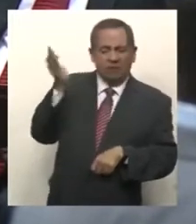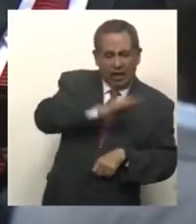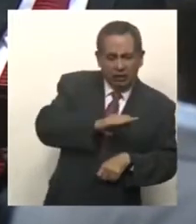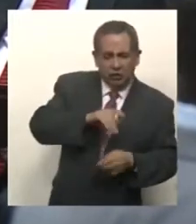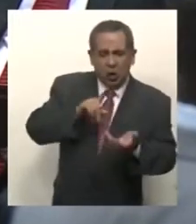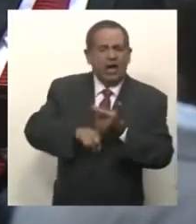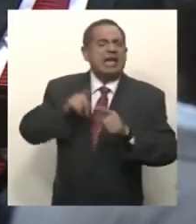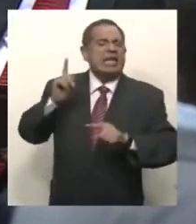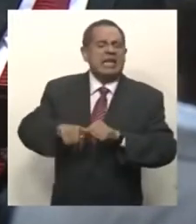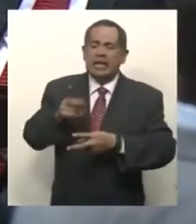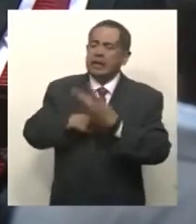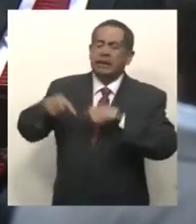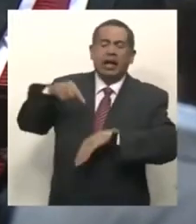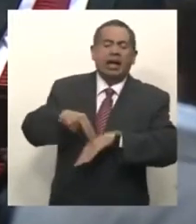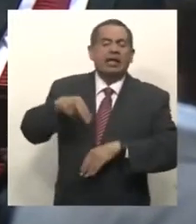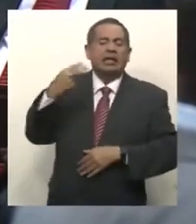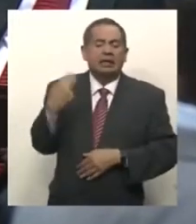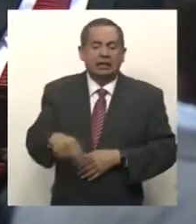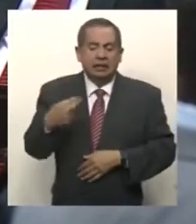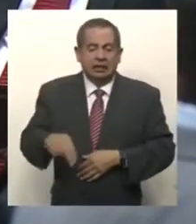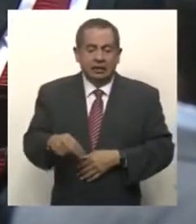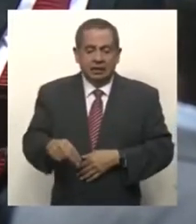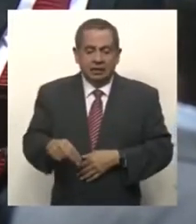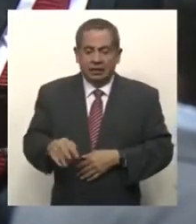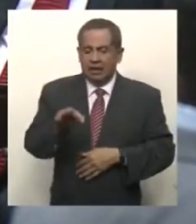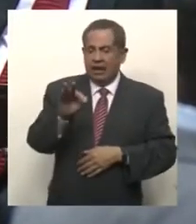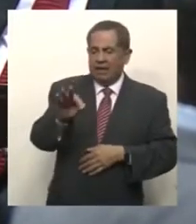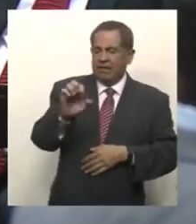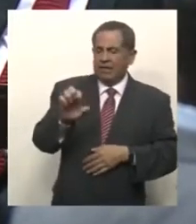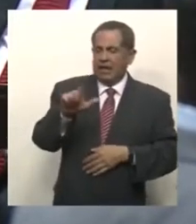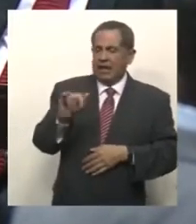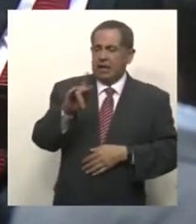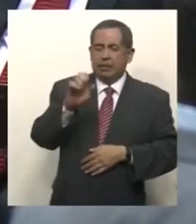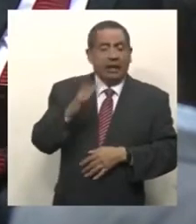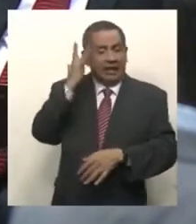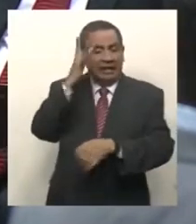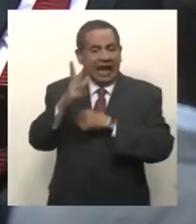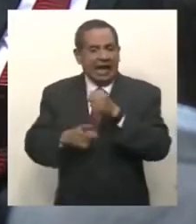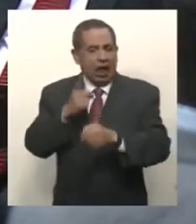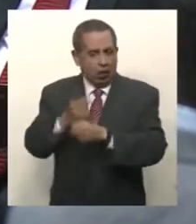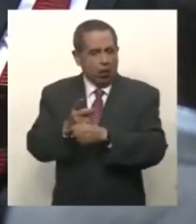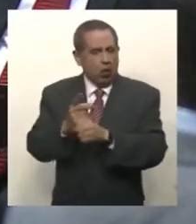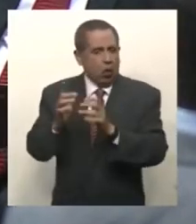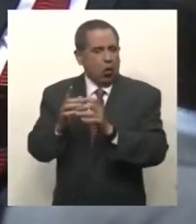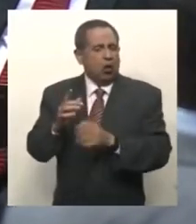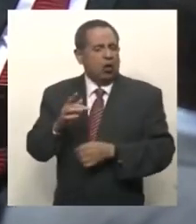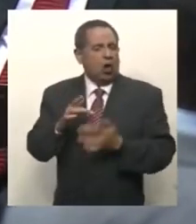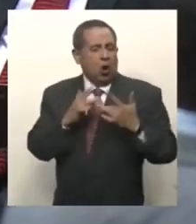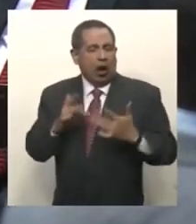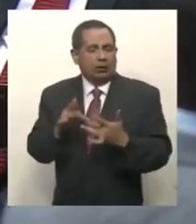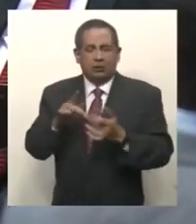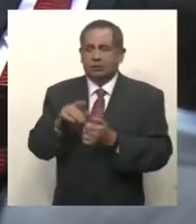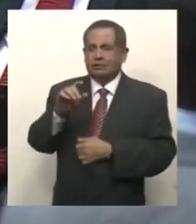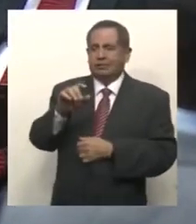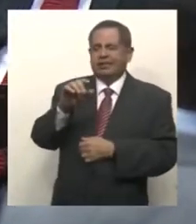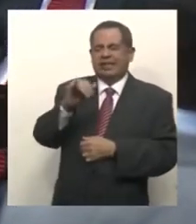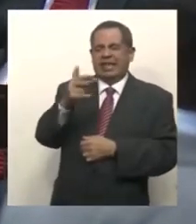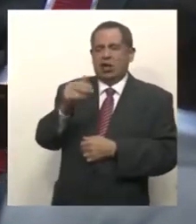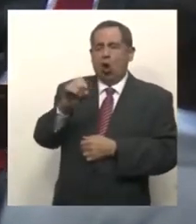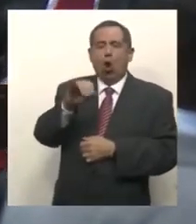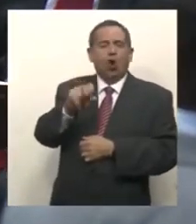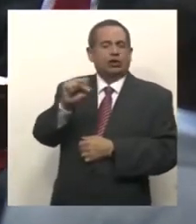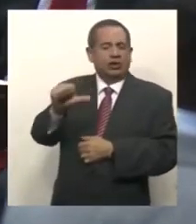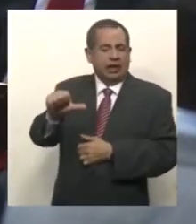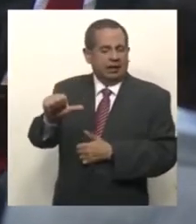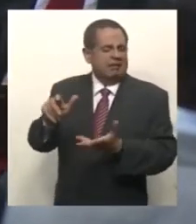este salón de sesiones se llama Felipe del Sagrado Corazón de Jesús Calderón Hinojosa. Pero también